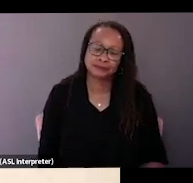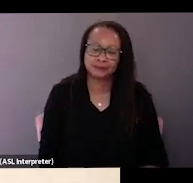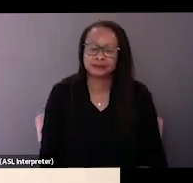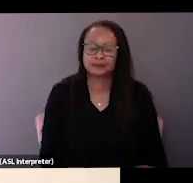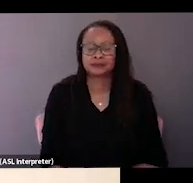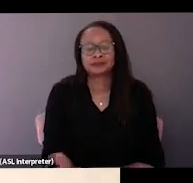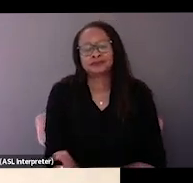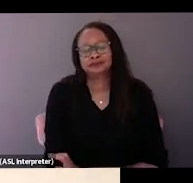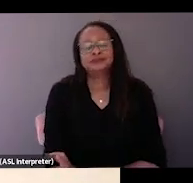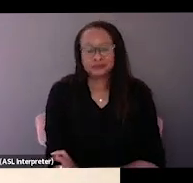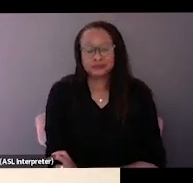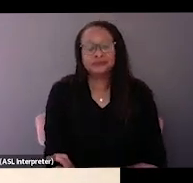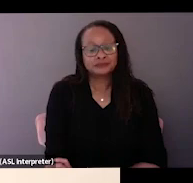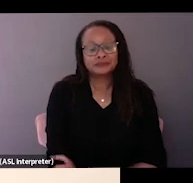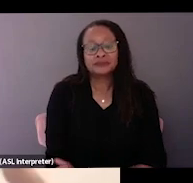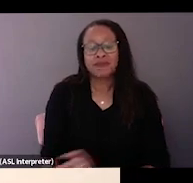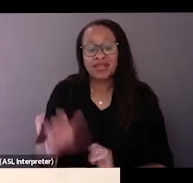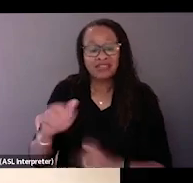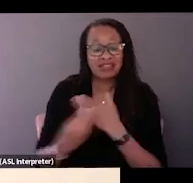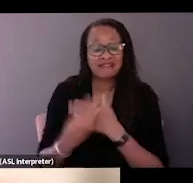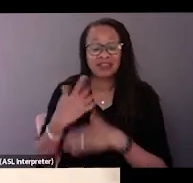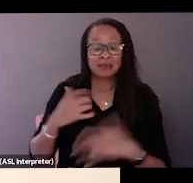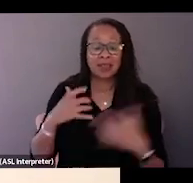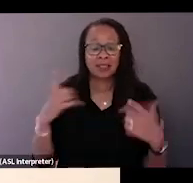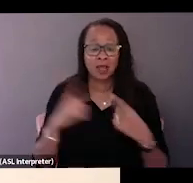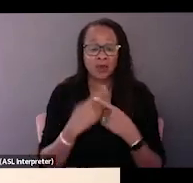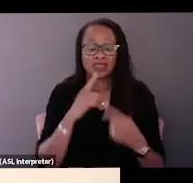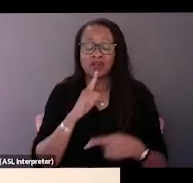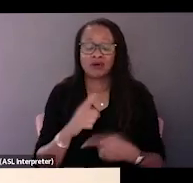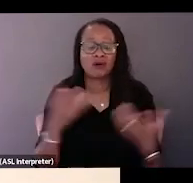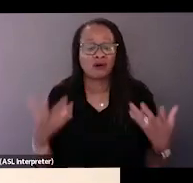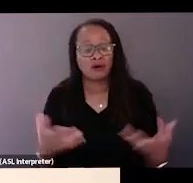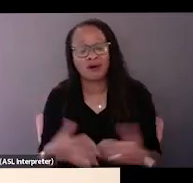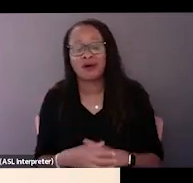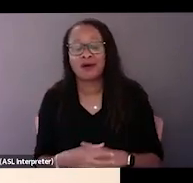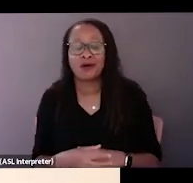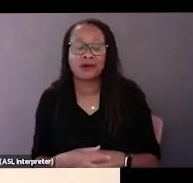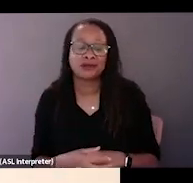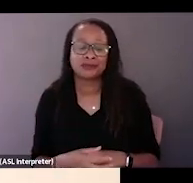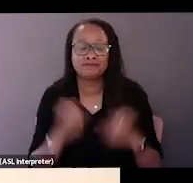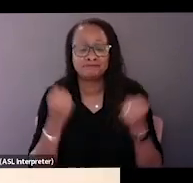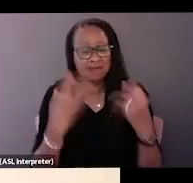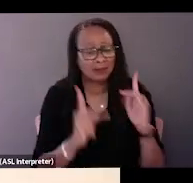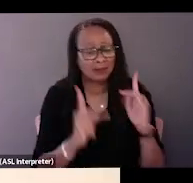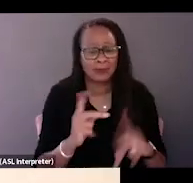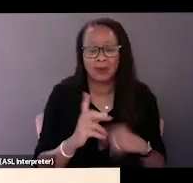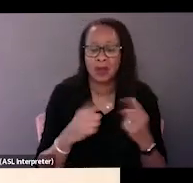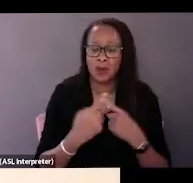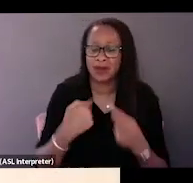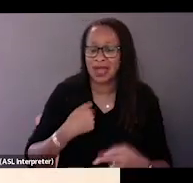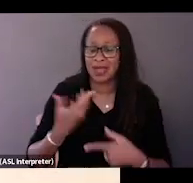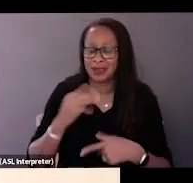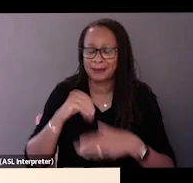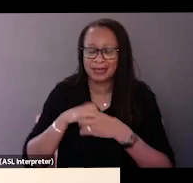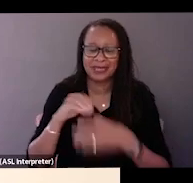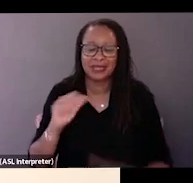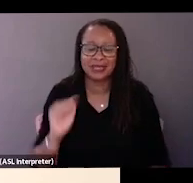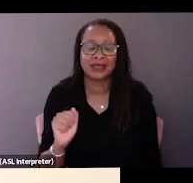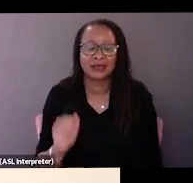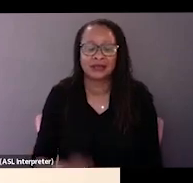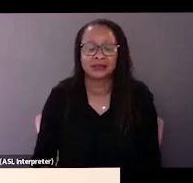bueno, siempre me pasa, imagino que también que cuando hay muchas personas o cuando estoy en un contexto donde hay